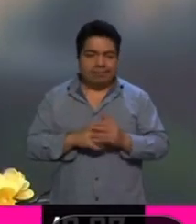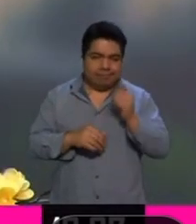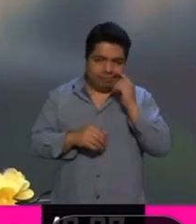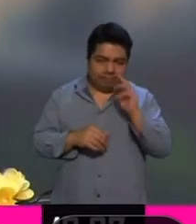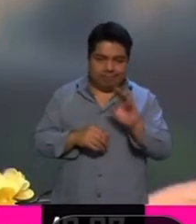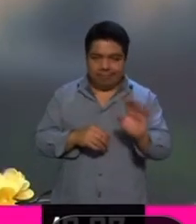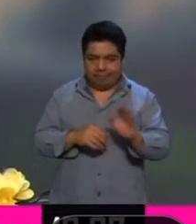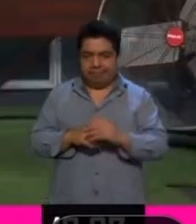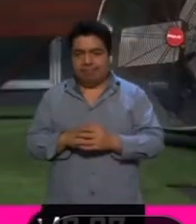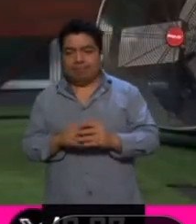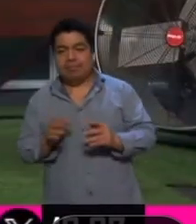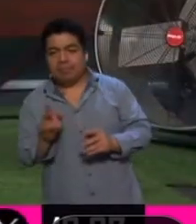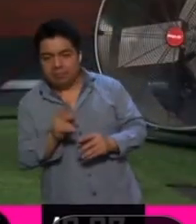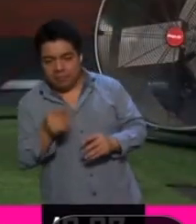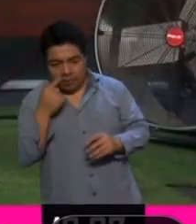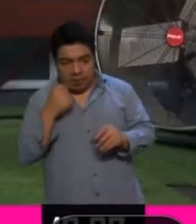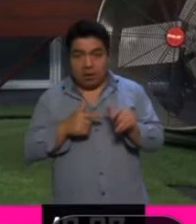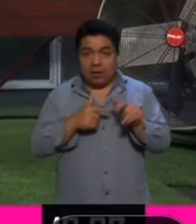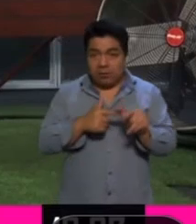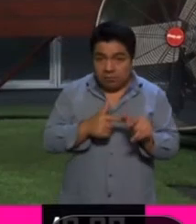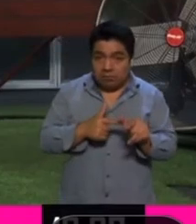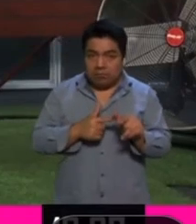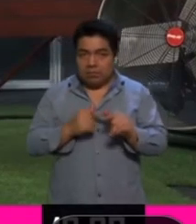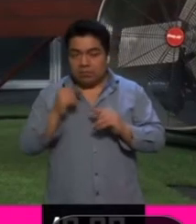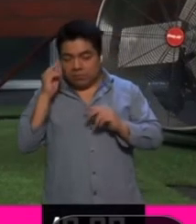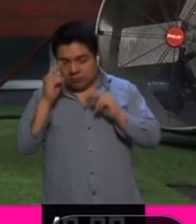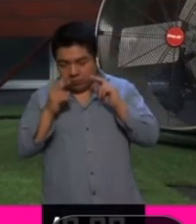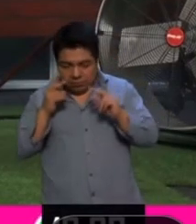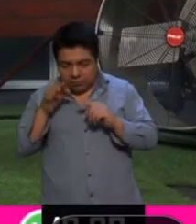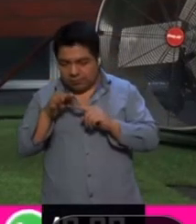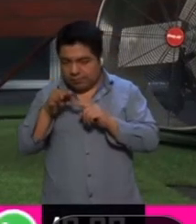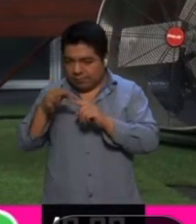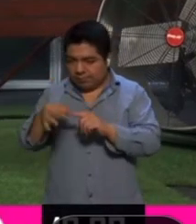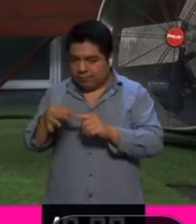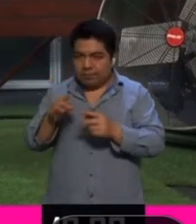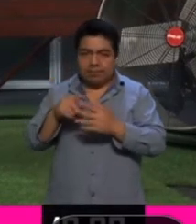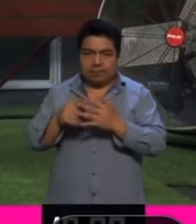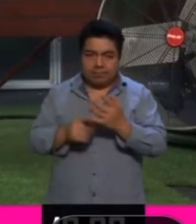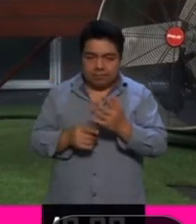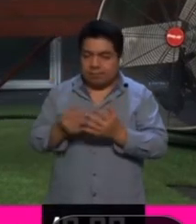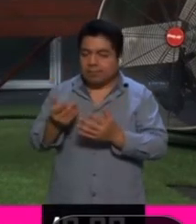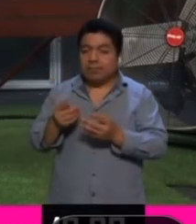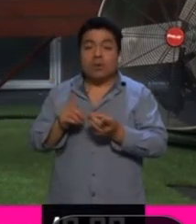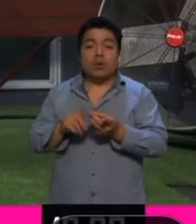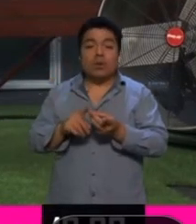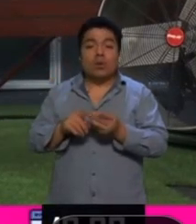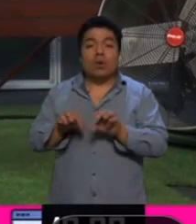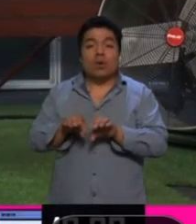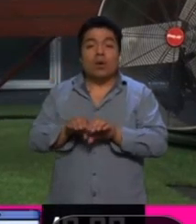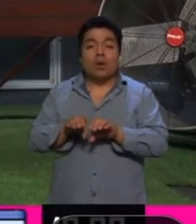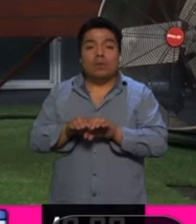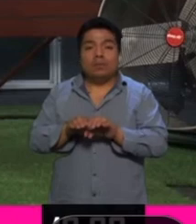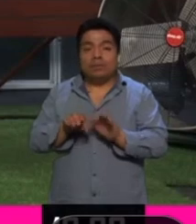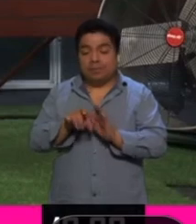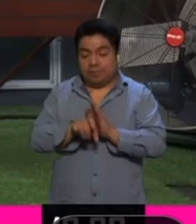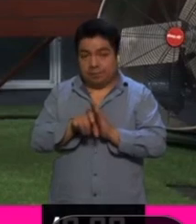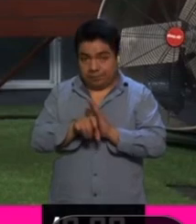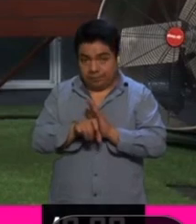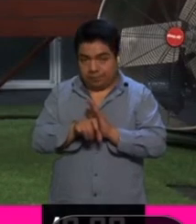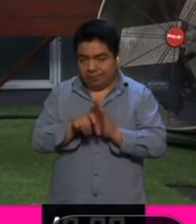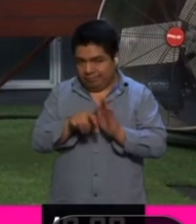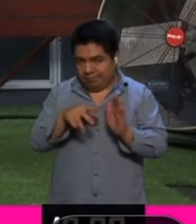está padrísimo. Hay que seguirte, hay que hacer esas visitas guiadas, hay que encargarle cosas bonitas. ¿En dónde te seguimos? Pues tengo mis redes sociales, por ejemplo